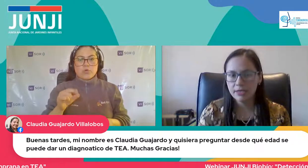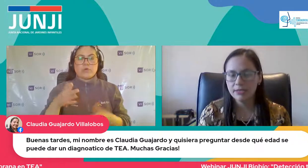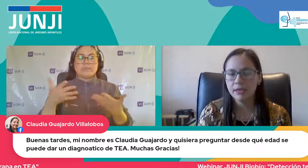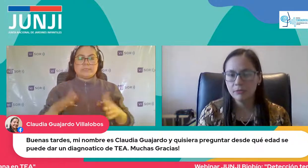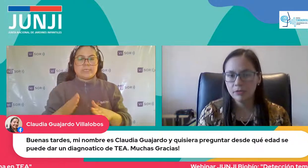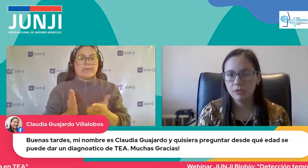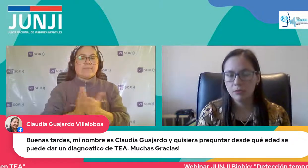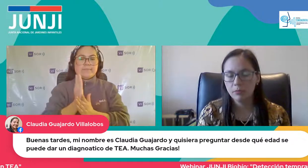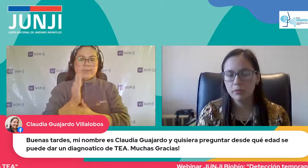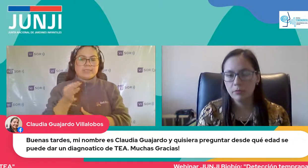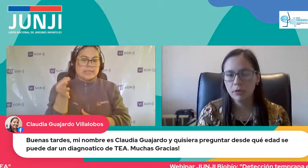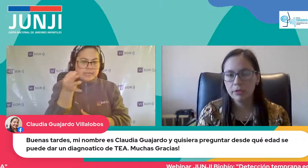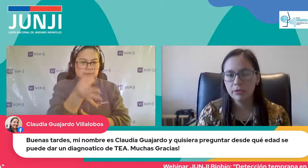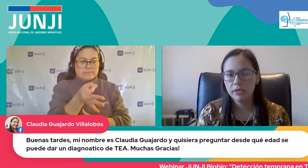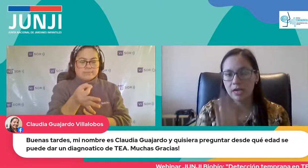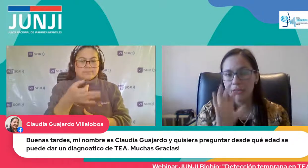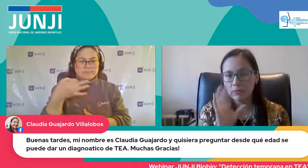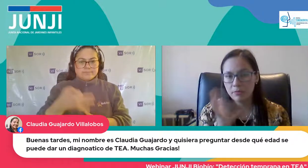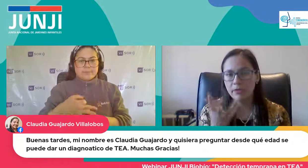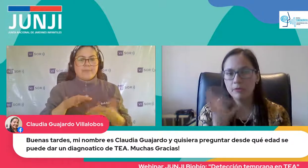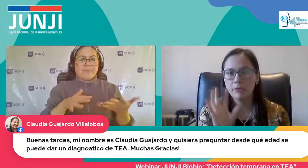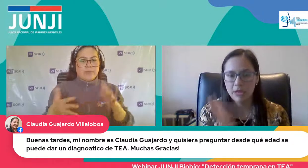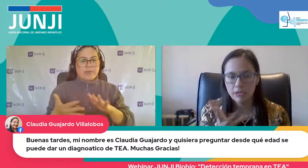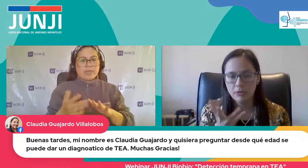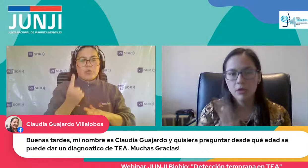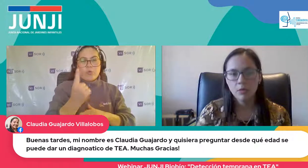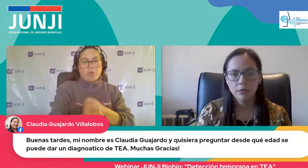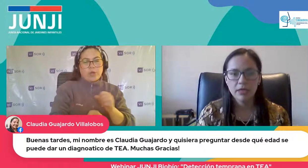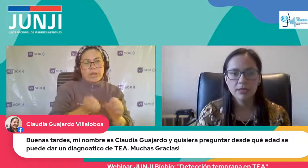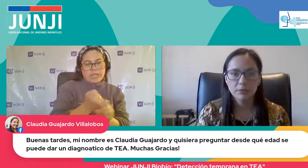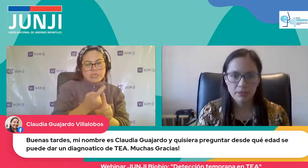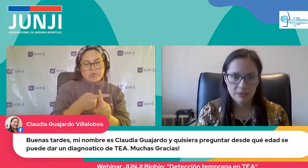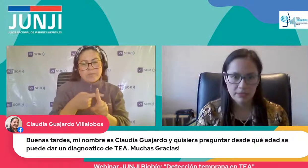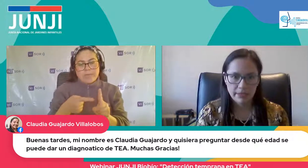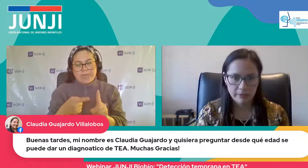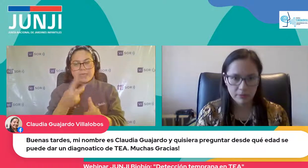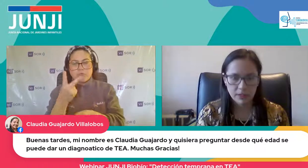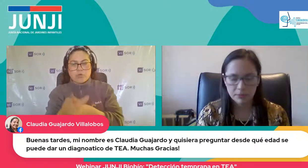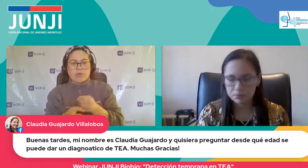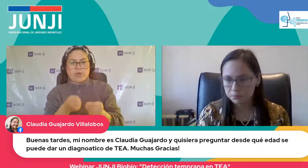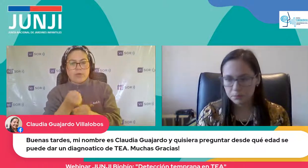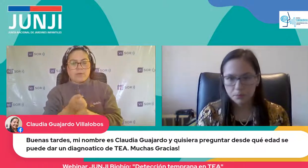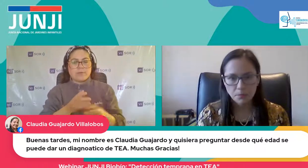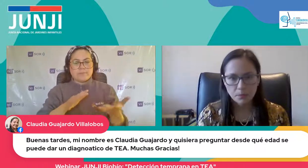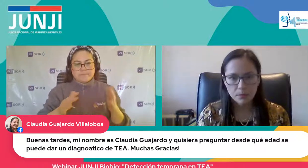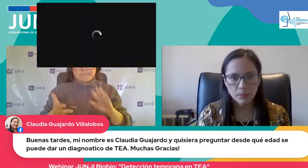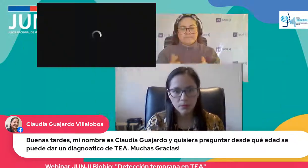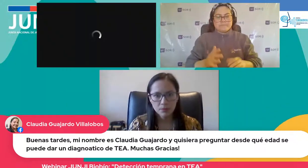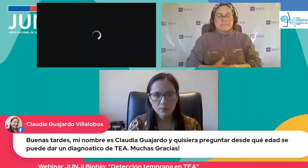A la hora de hacer Diagnóstico Pero más o menos Entre el año y medio Dos años Por ahí se puede empezar A diagnosticar